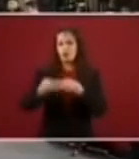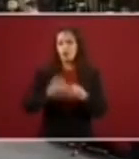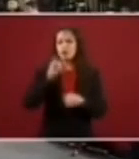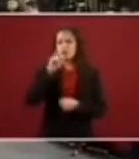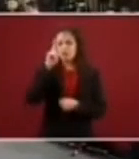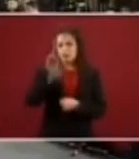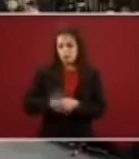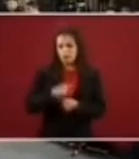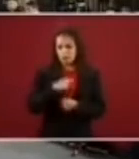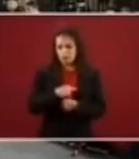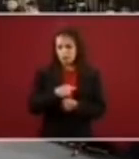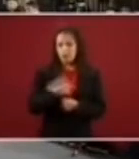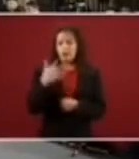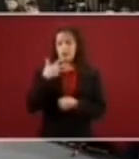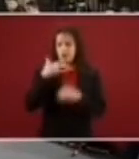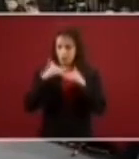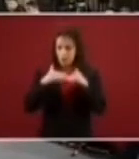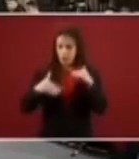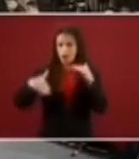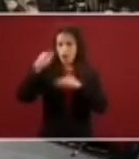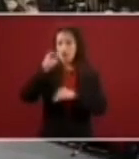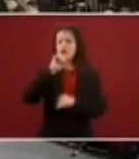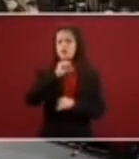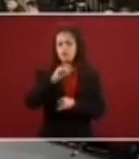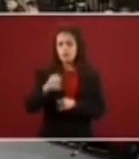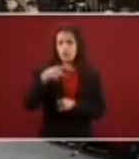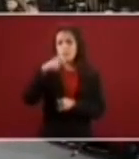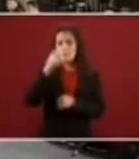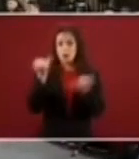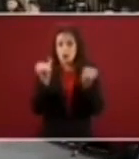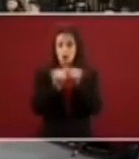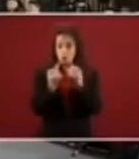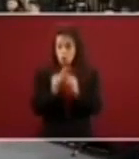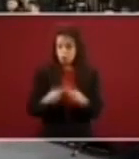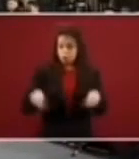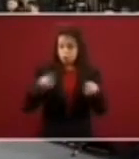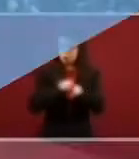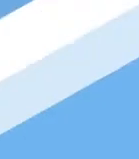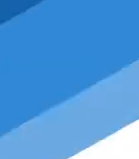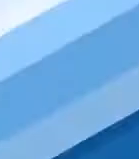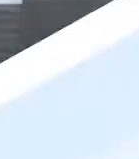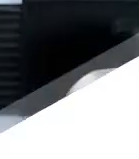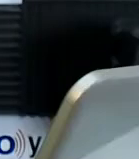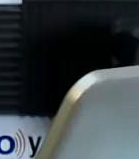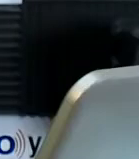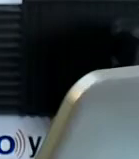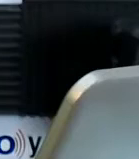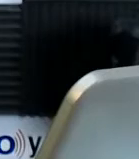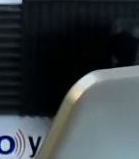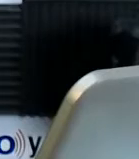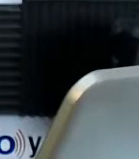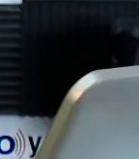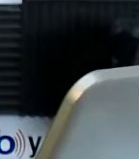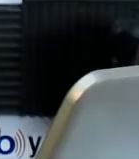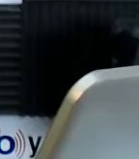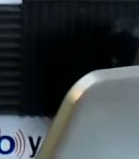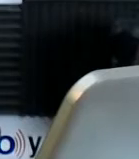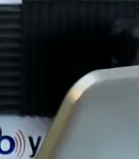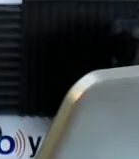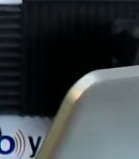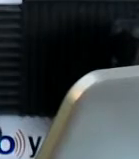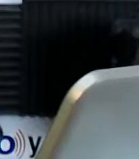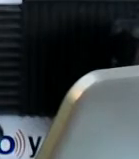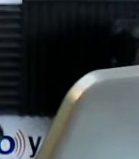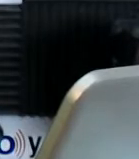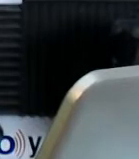pero no igual como venía sucediendo año con año. Bueno,